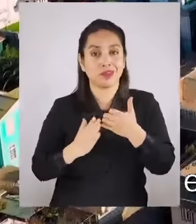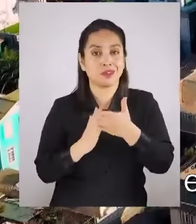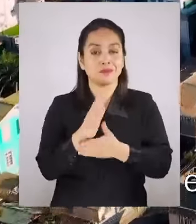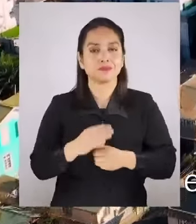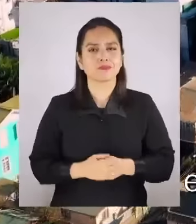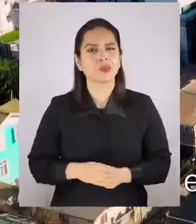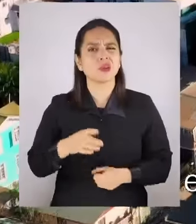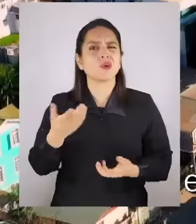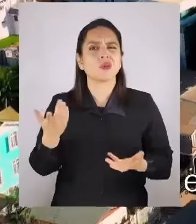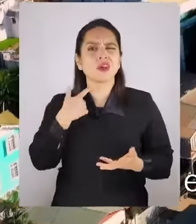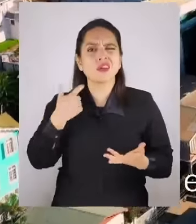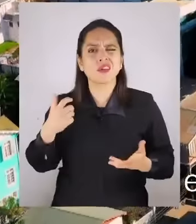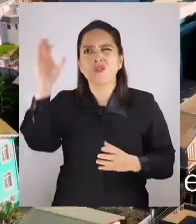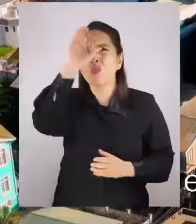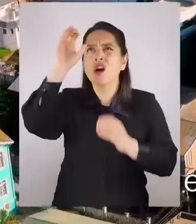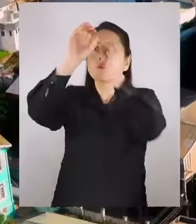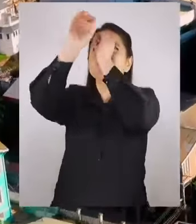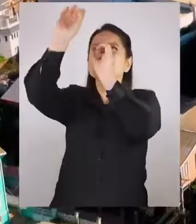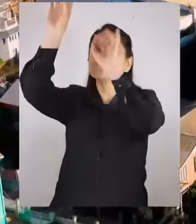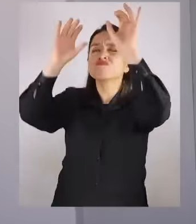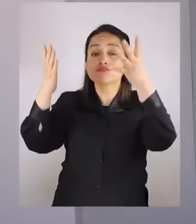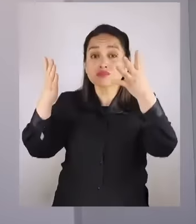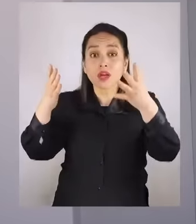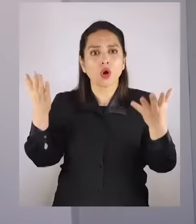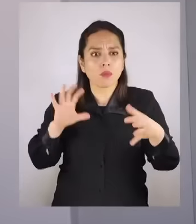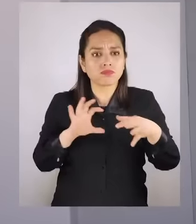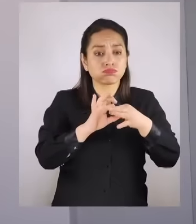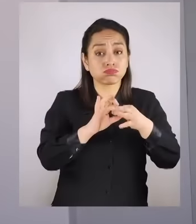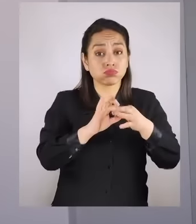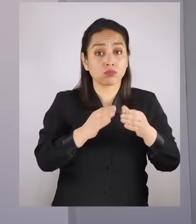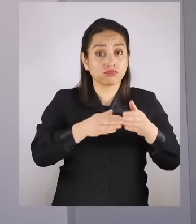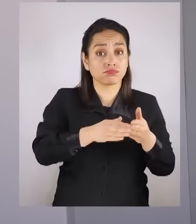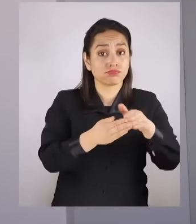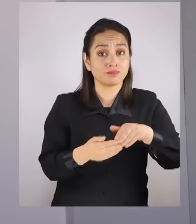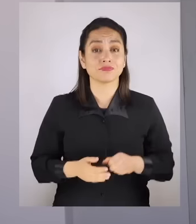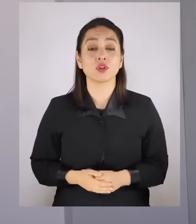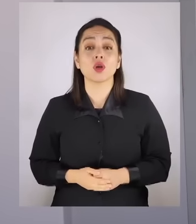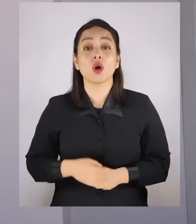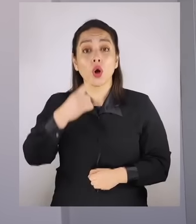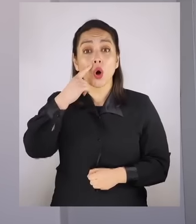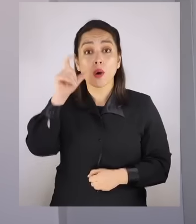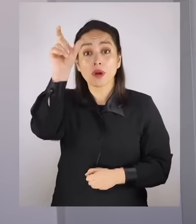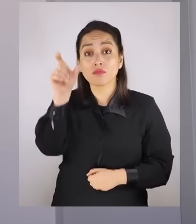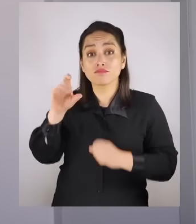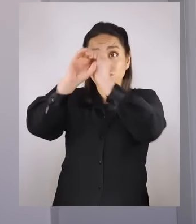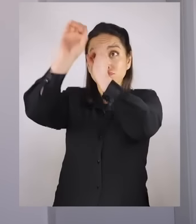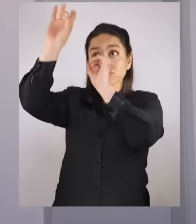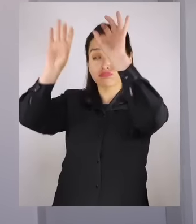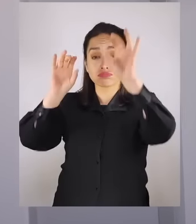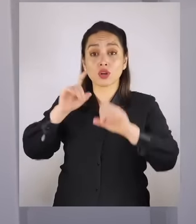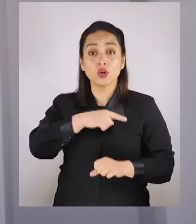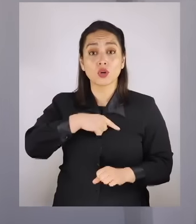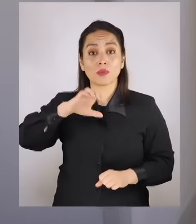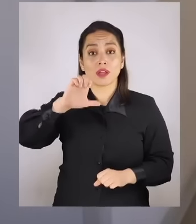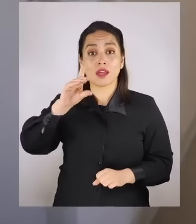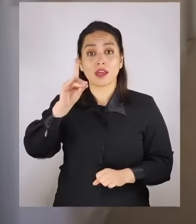estrellas y cómo se relaciona con el puerto? El astrónomo Eduardo Ibar busca contestar estas preguntas.